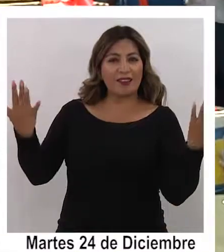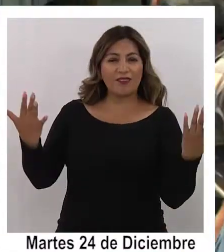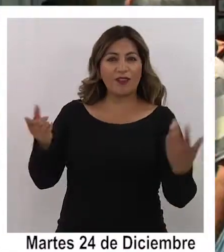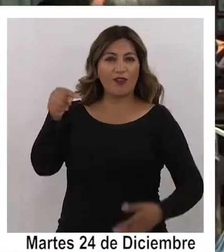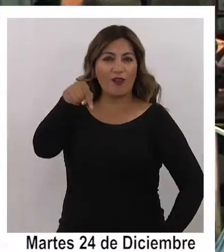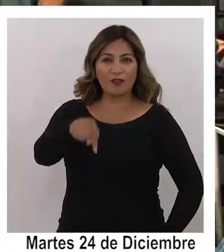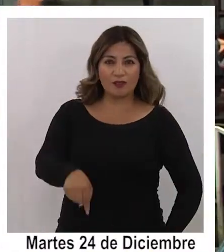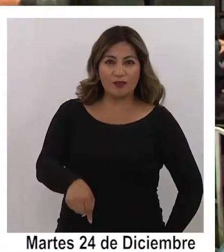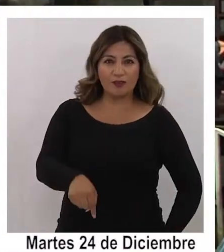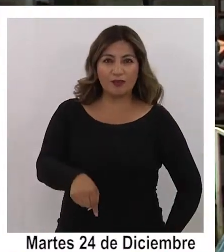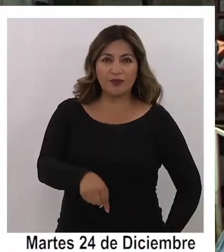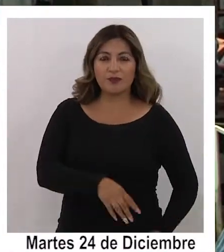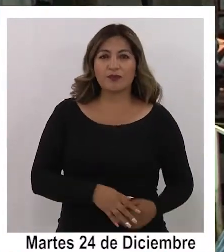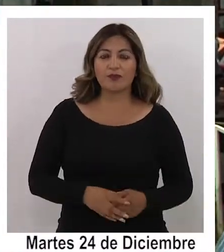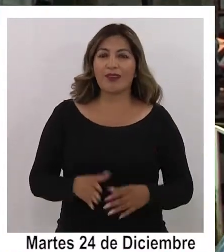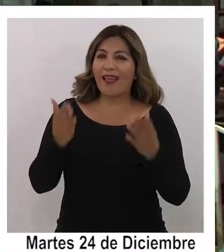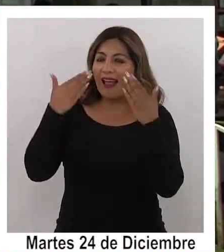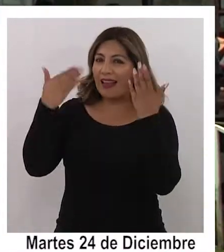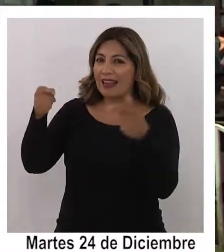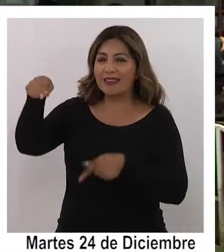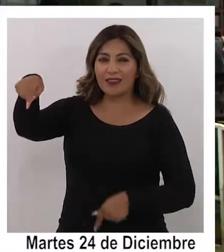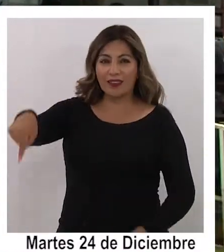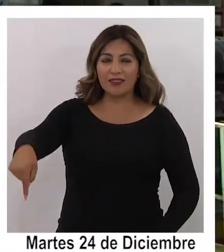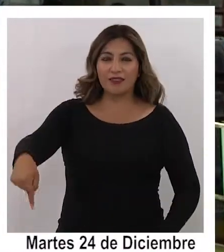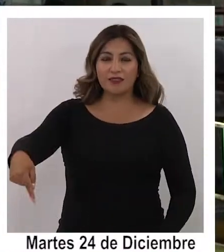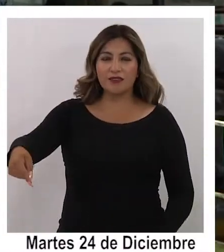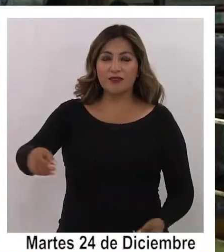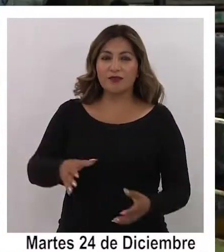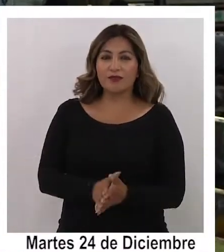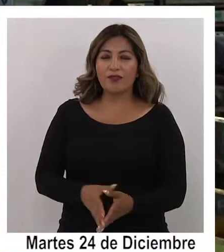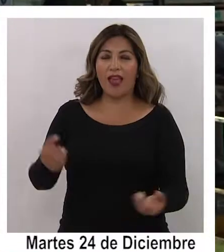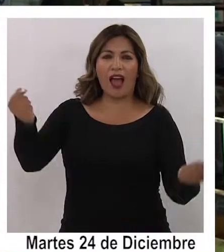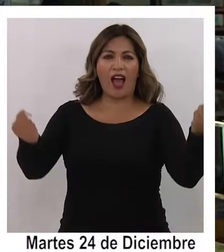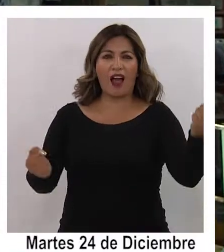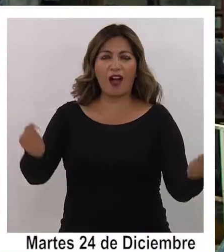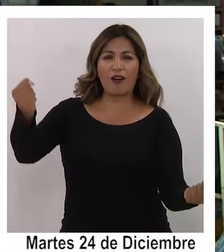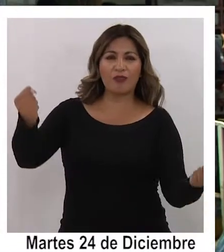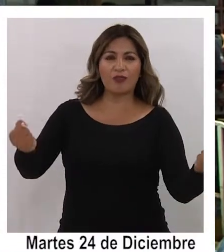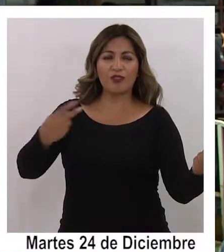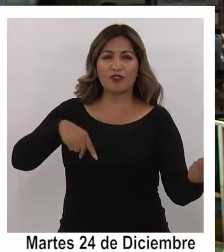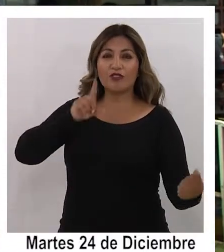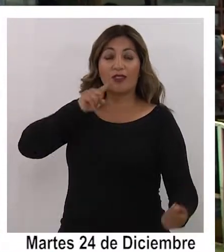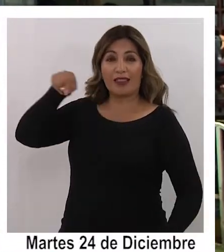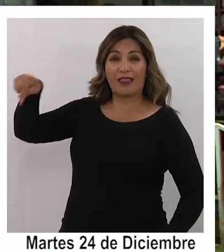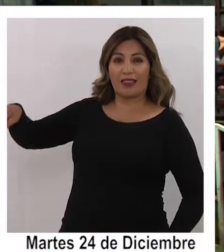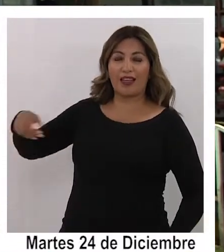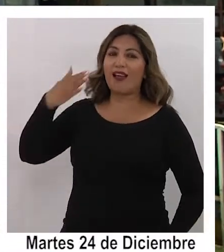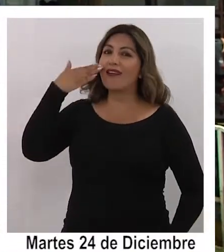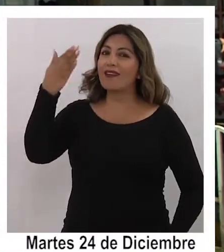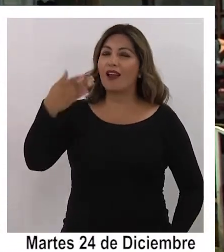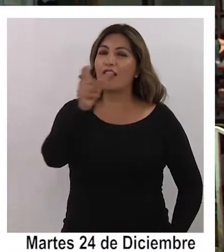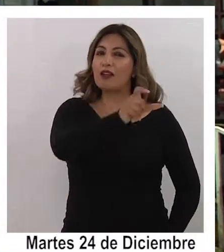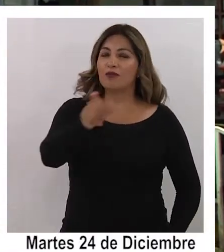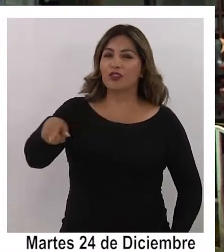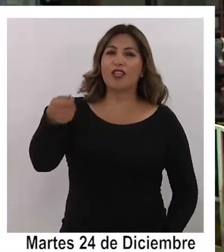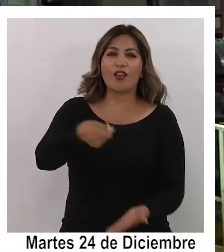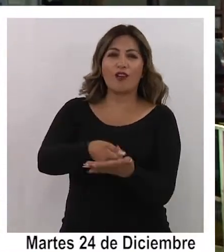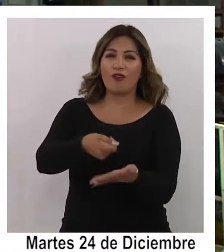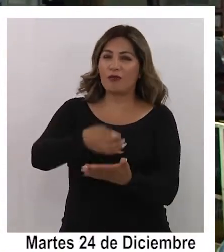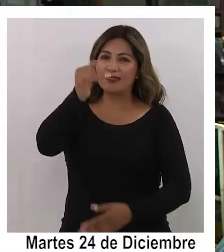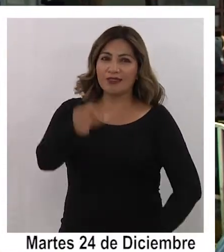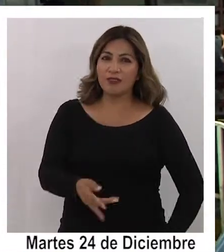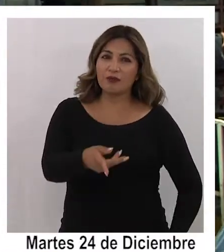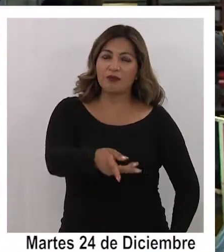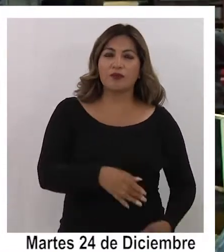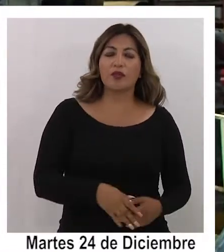celebrando hoy día la entrega de este tremendo vehículo que tenemos acá de regalo a